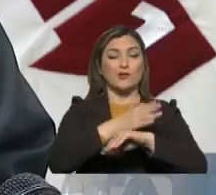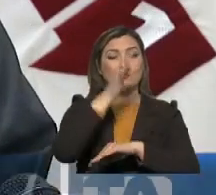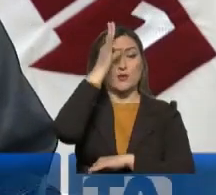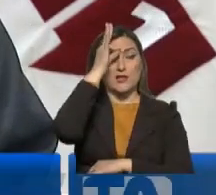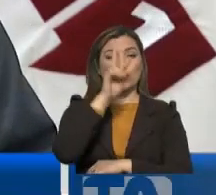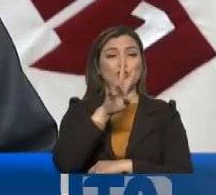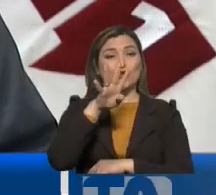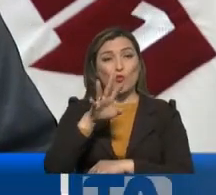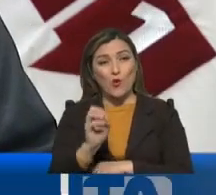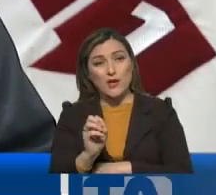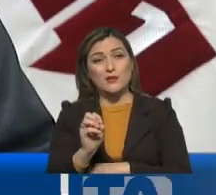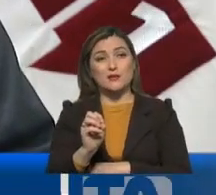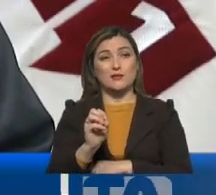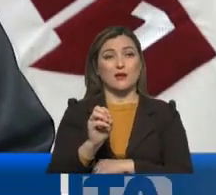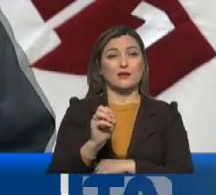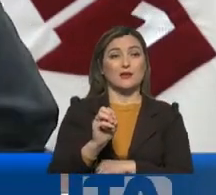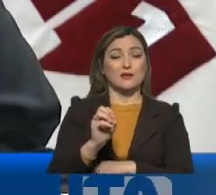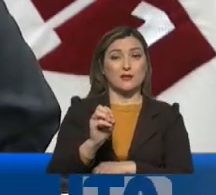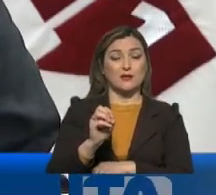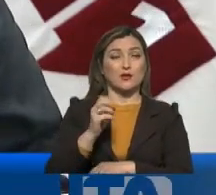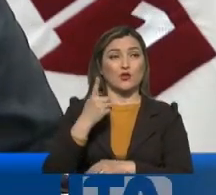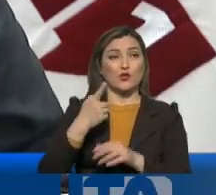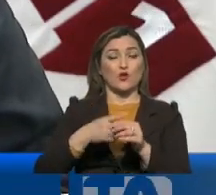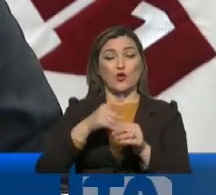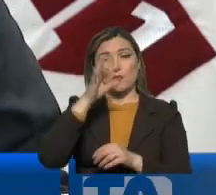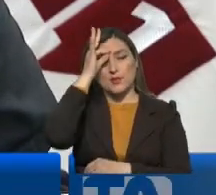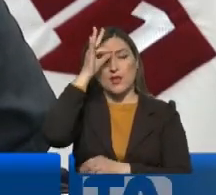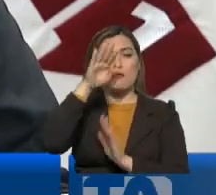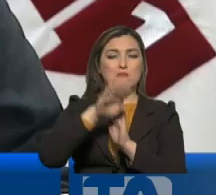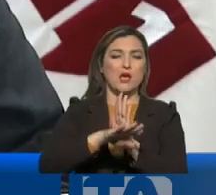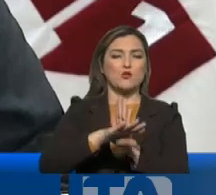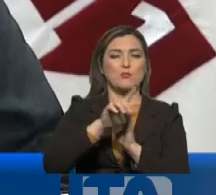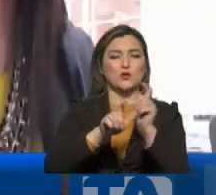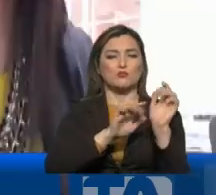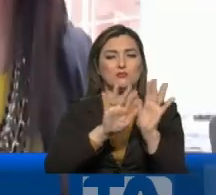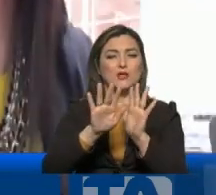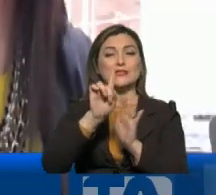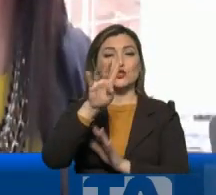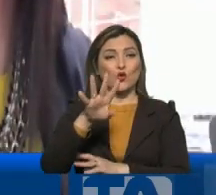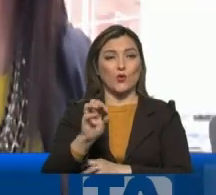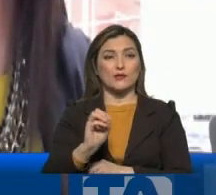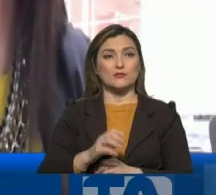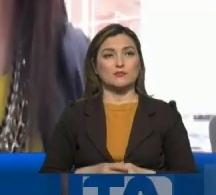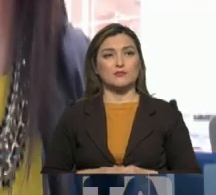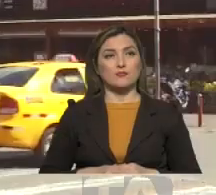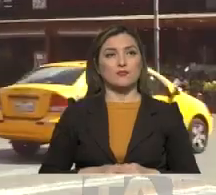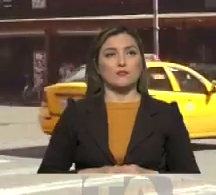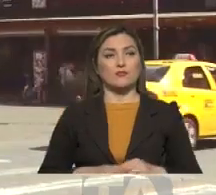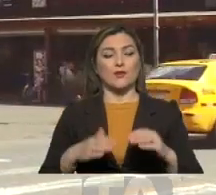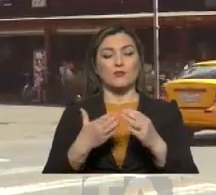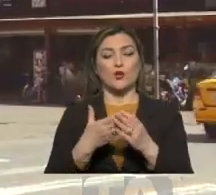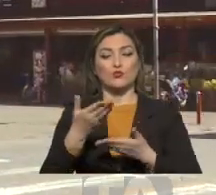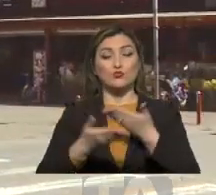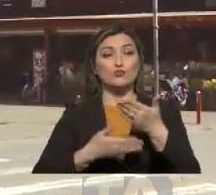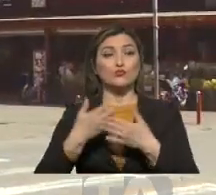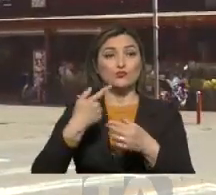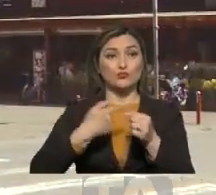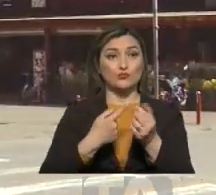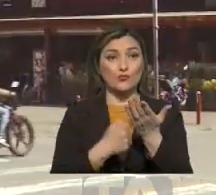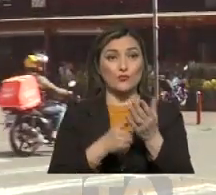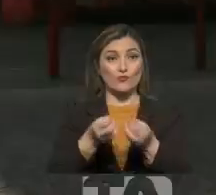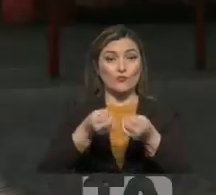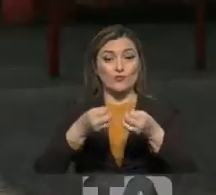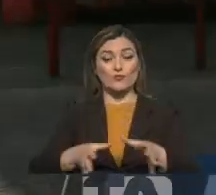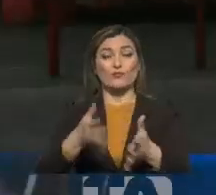240 especialmente los centinelas este fin de semana se recibieron 140 mientras tanto la cámara de comercio de quito analiza las